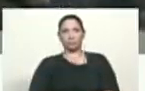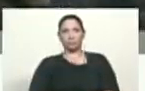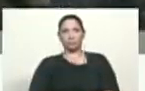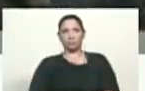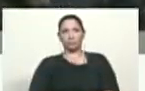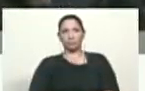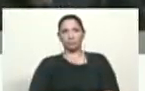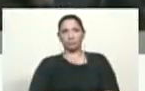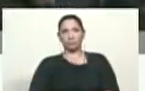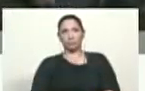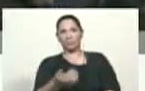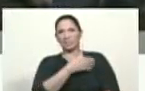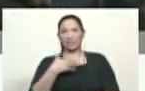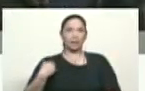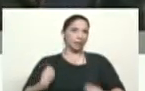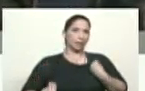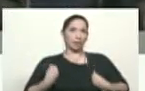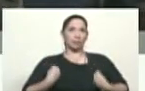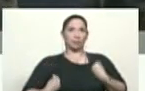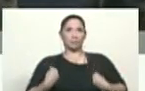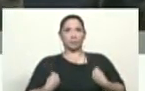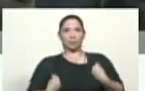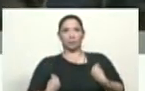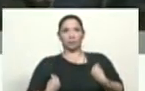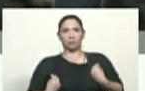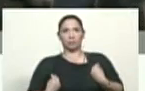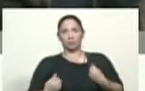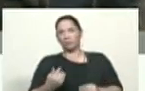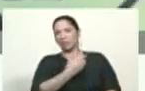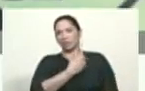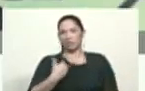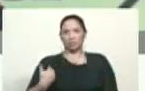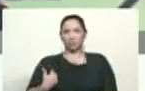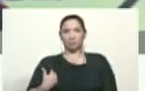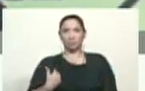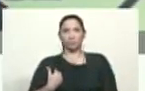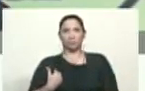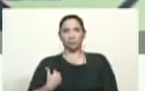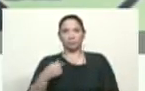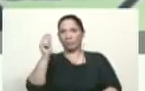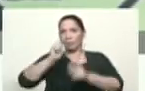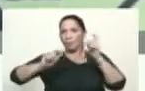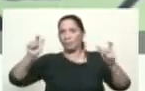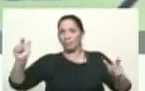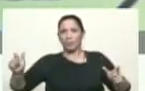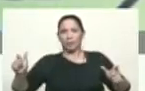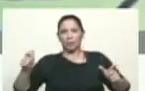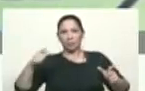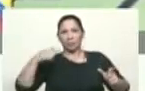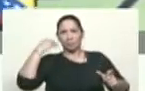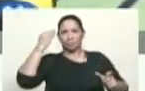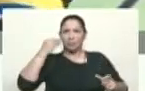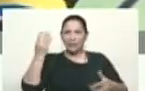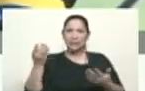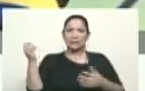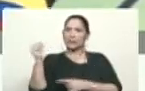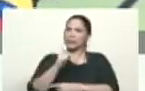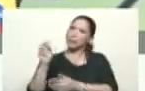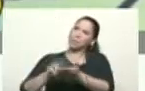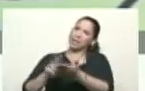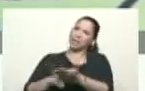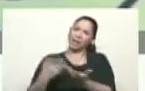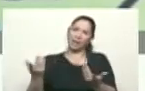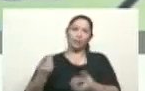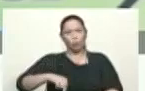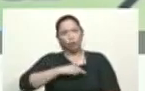Entonces lo que quieren es desesperar. Quieren que la gente crea que está ocurriendo, pero como ya lo hemos vivido tantas